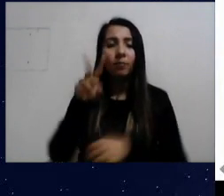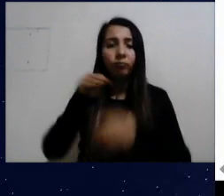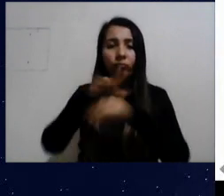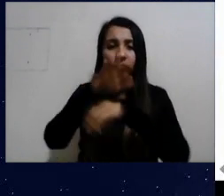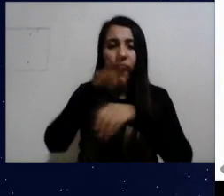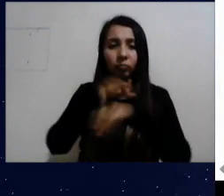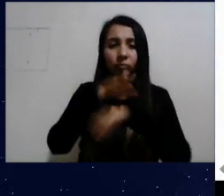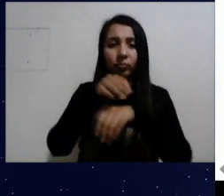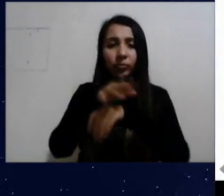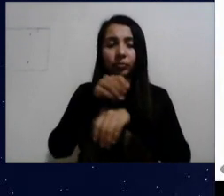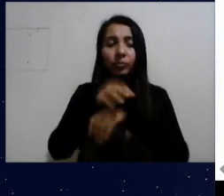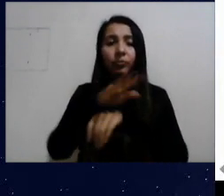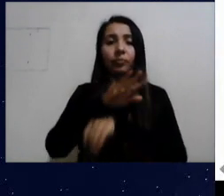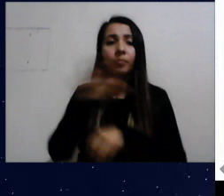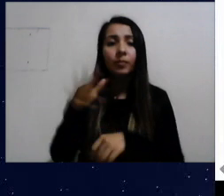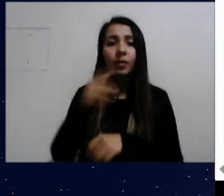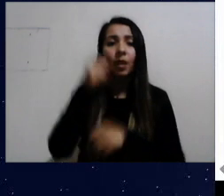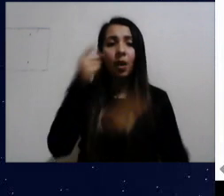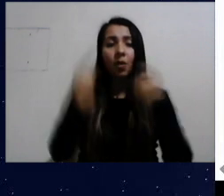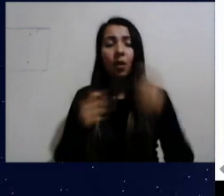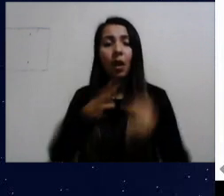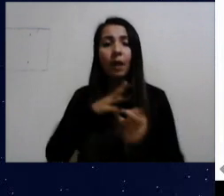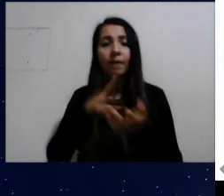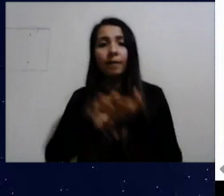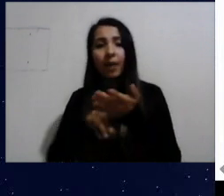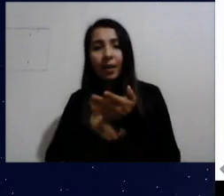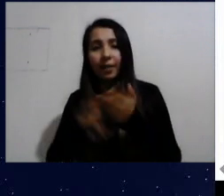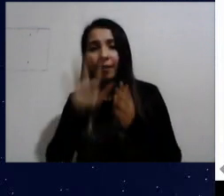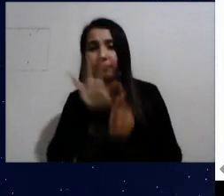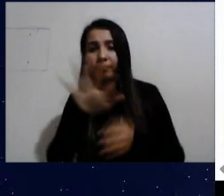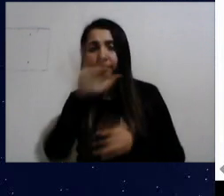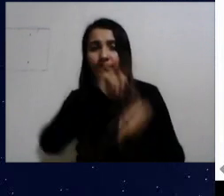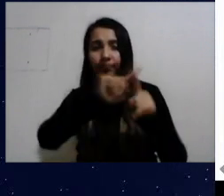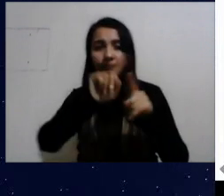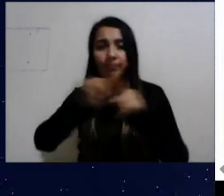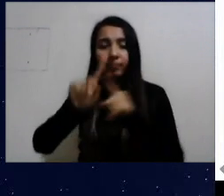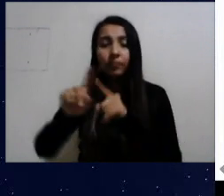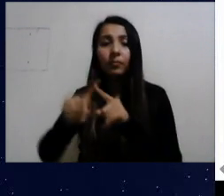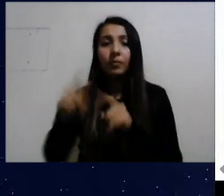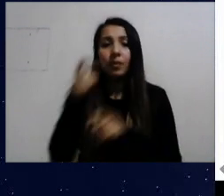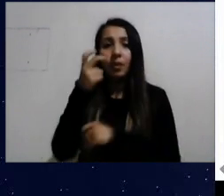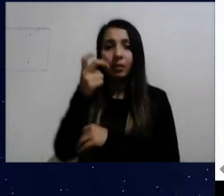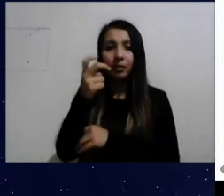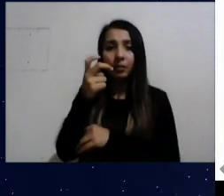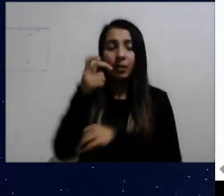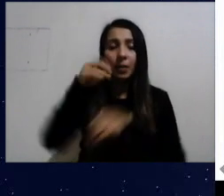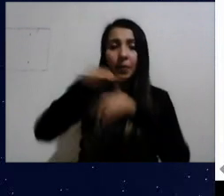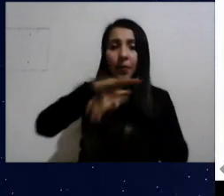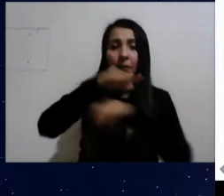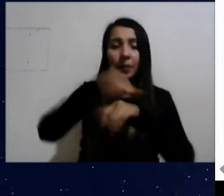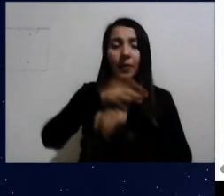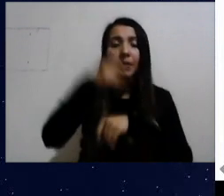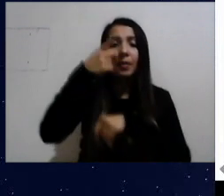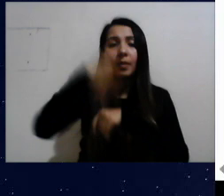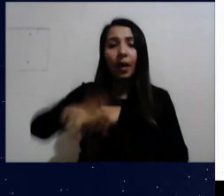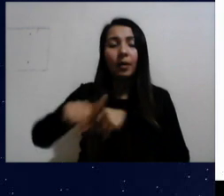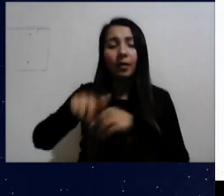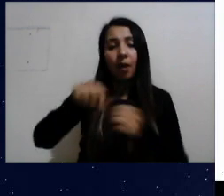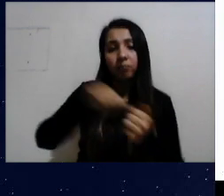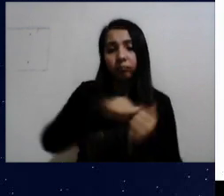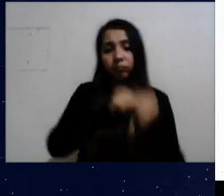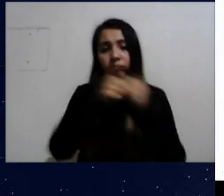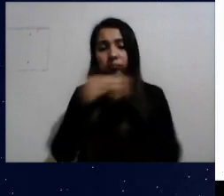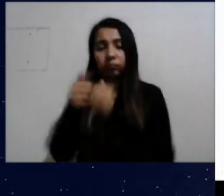tenéis en verde, etcétera. Y esa radiación afecta a la evolución química del polvo, a la evolución química de